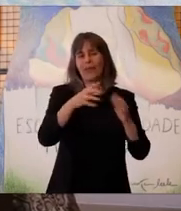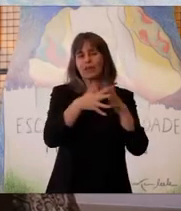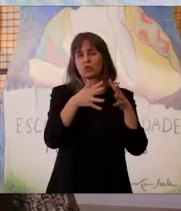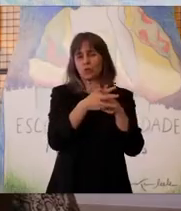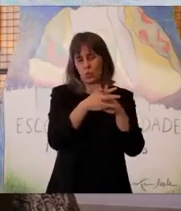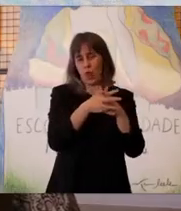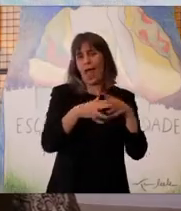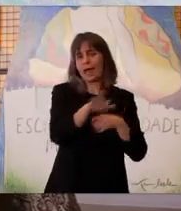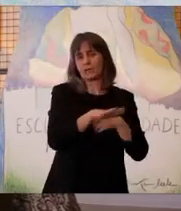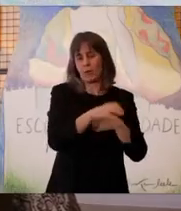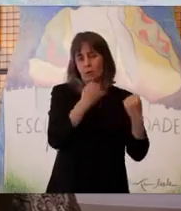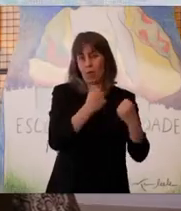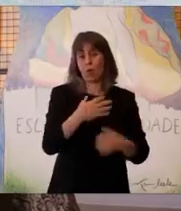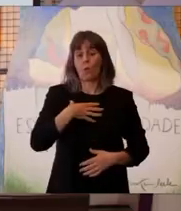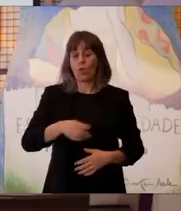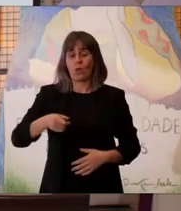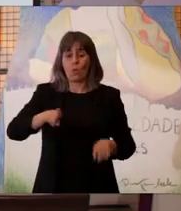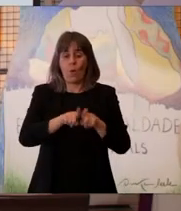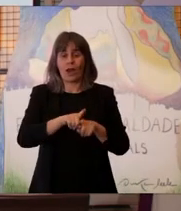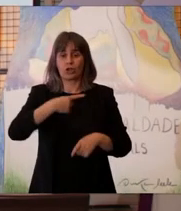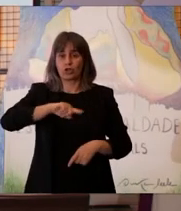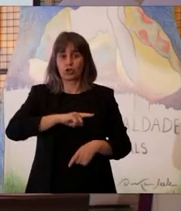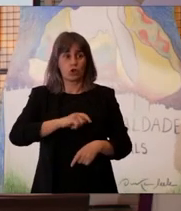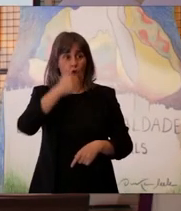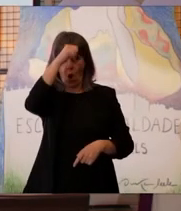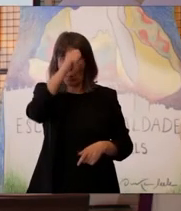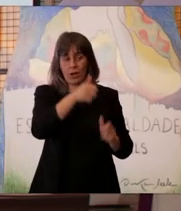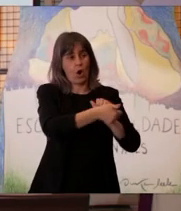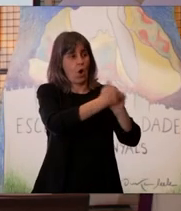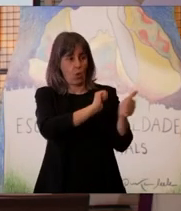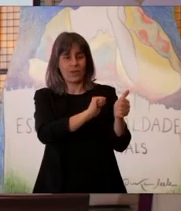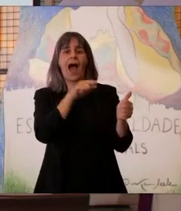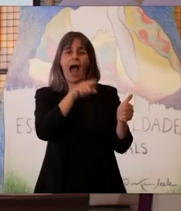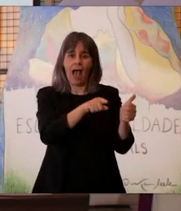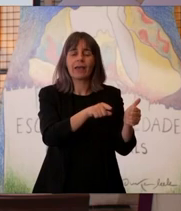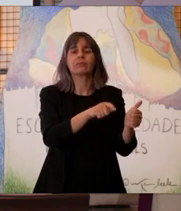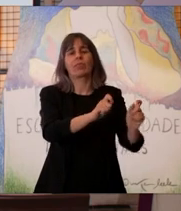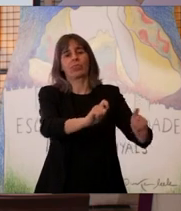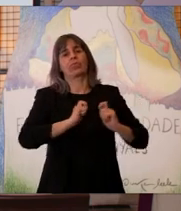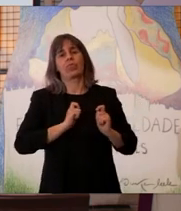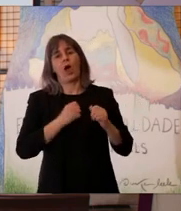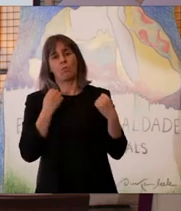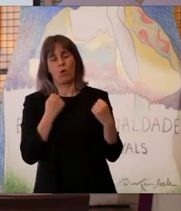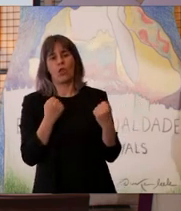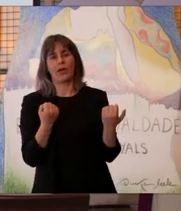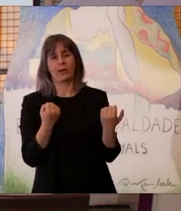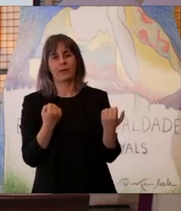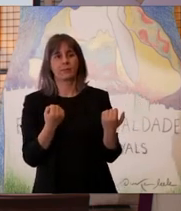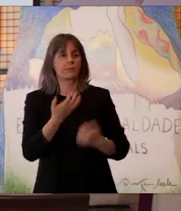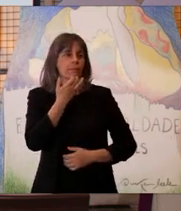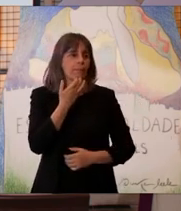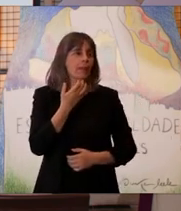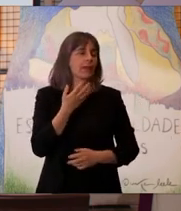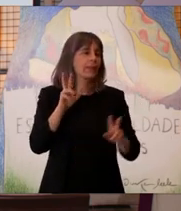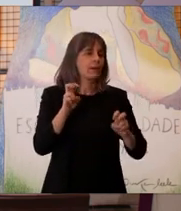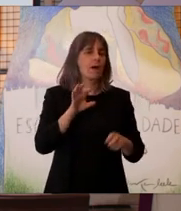hombres honorarios y se nos va a reconocer ese poder Incluso como digo para hundir un país con la deuda o